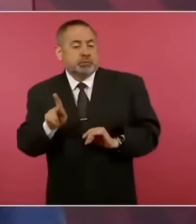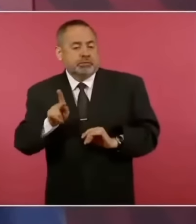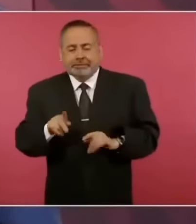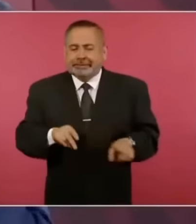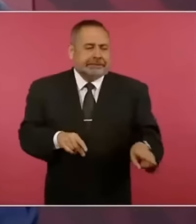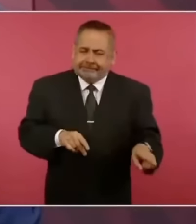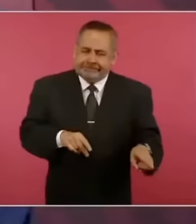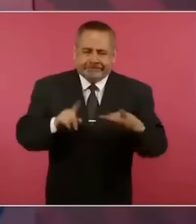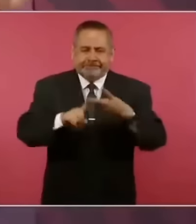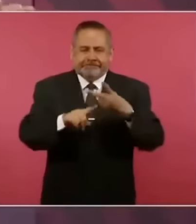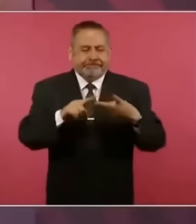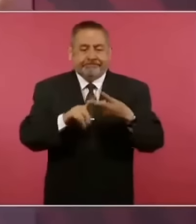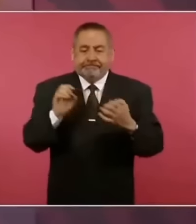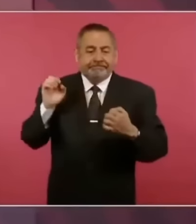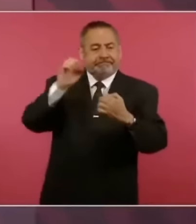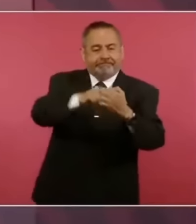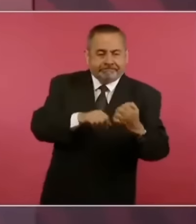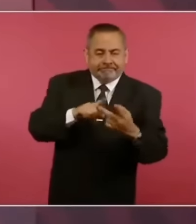engaña